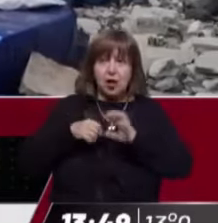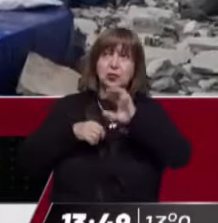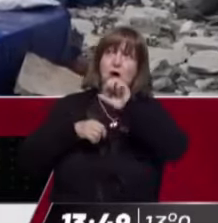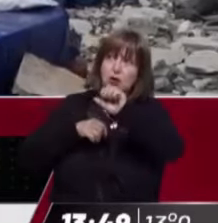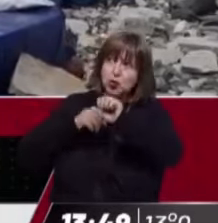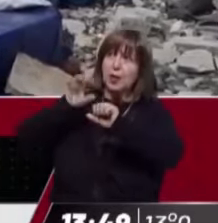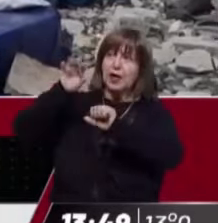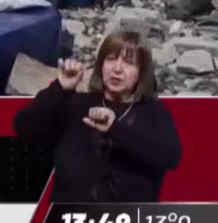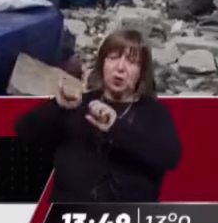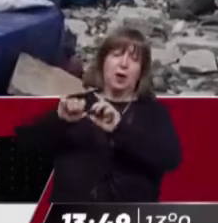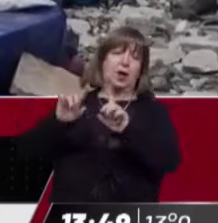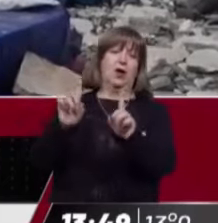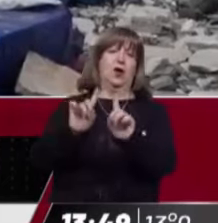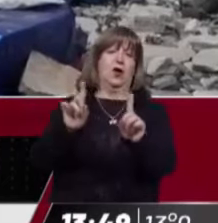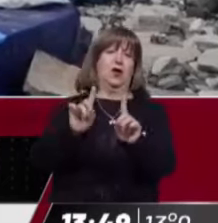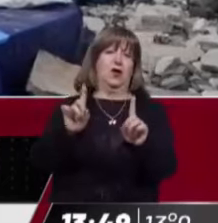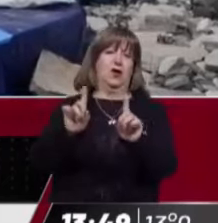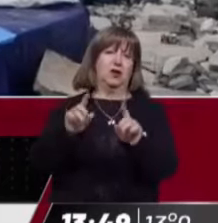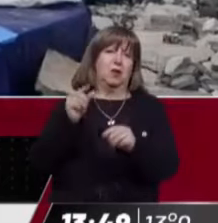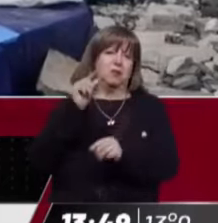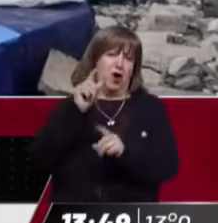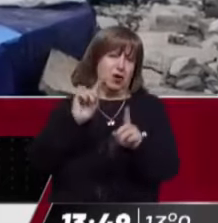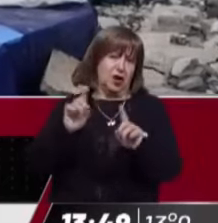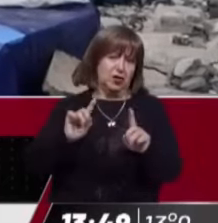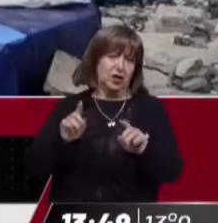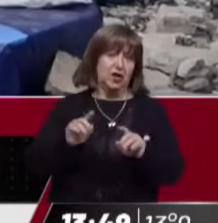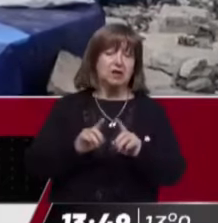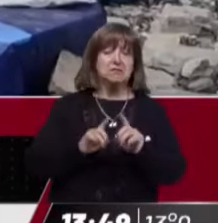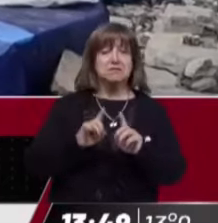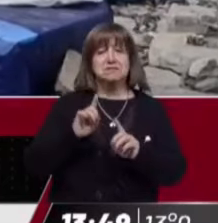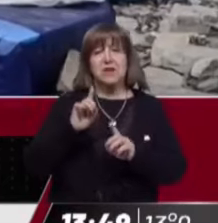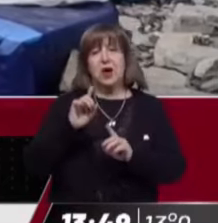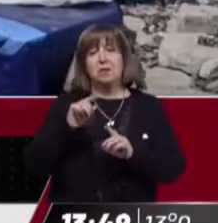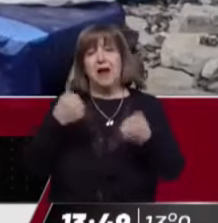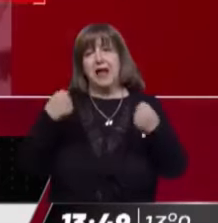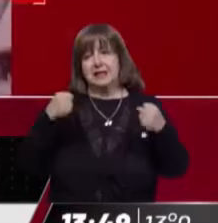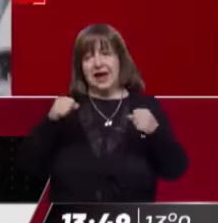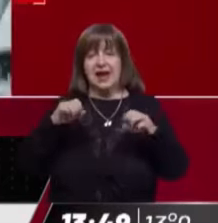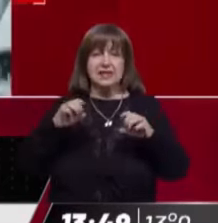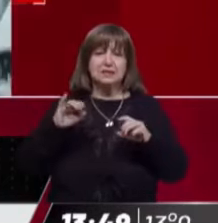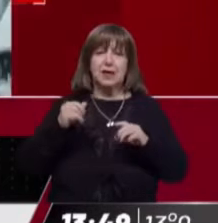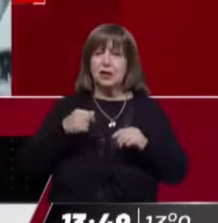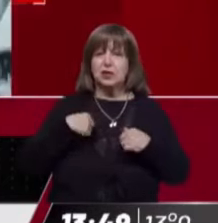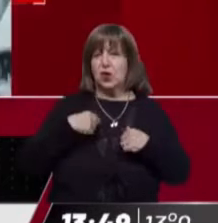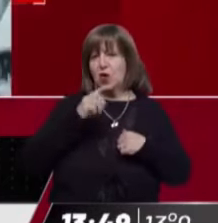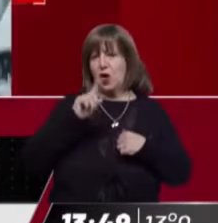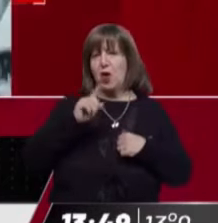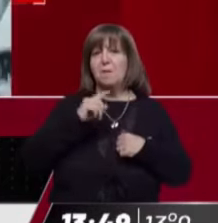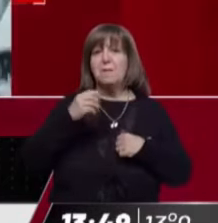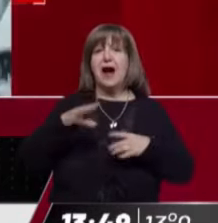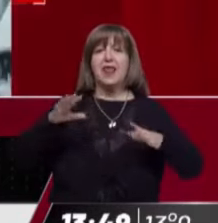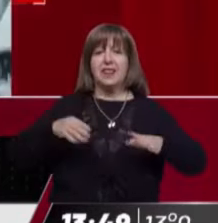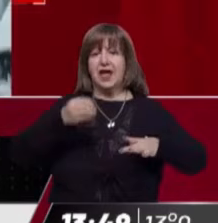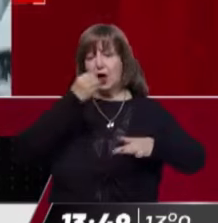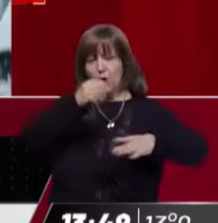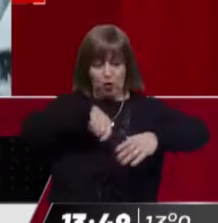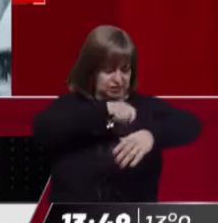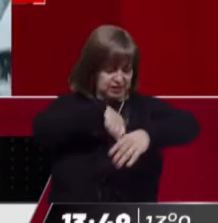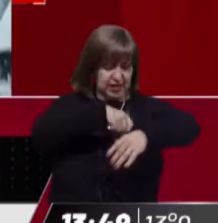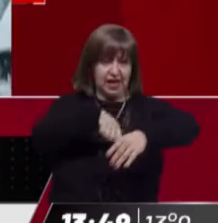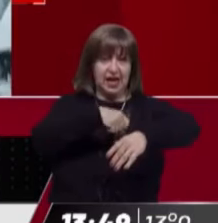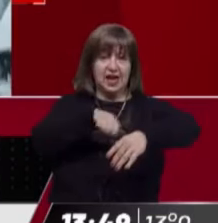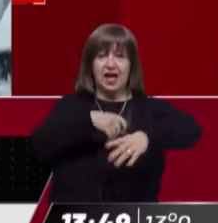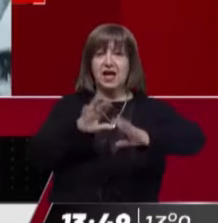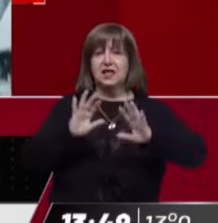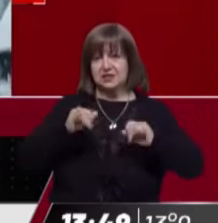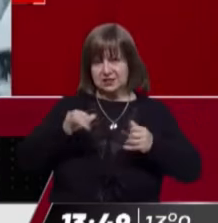subir así cerritos, pocas veces. A veces como para ir a entrenar un poco, pero no soy muy, soy más de esto tal vez, y